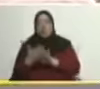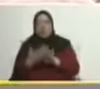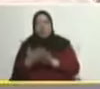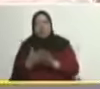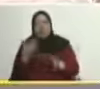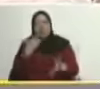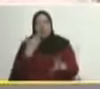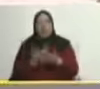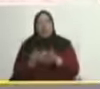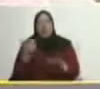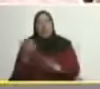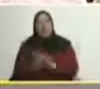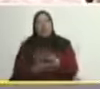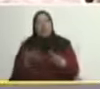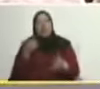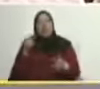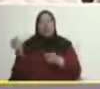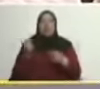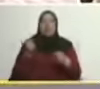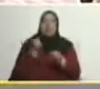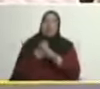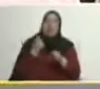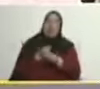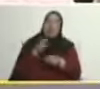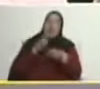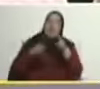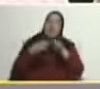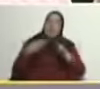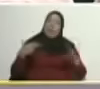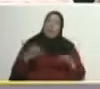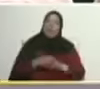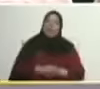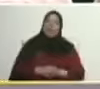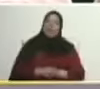estos conflictos o estas disputas de una manera pacífica.